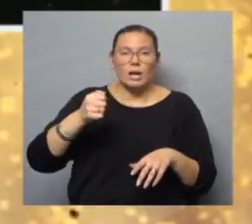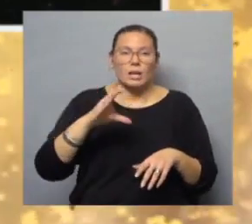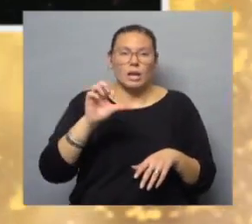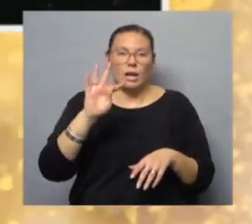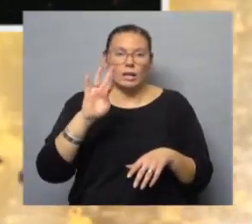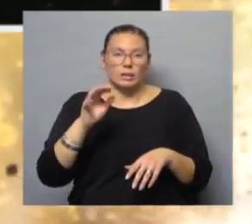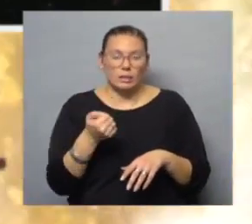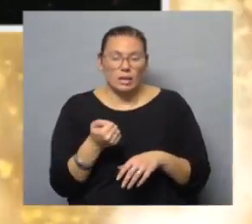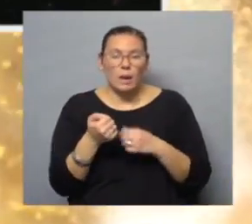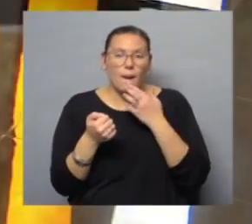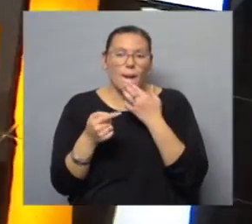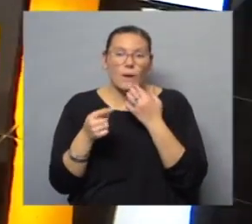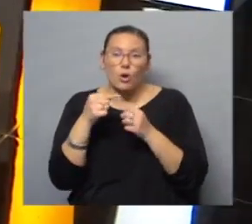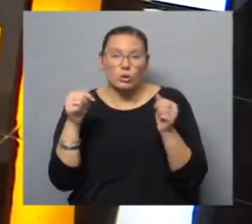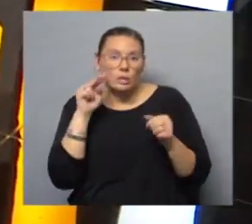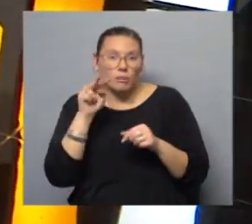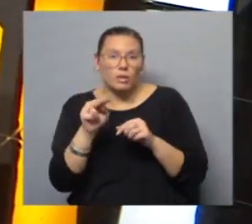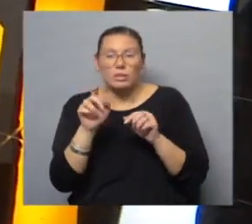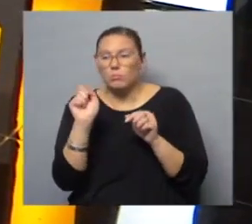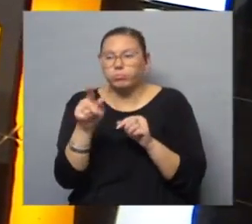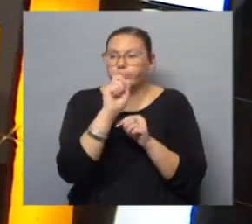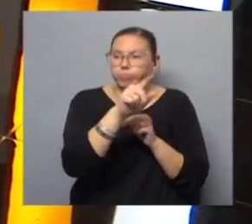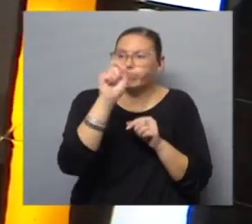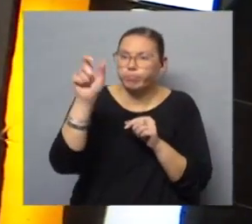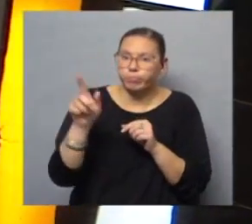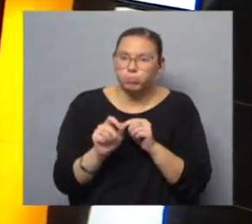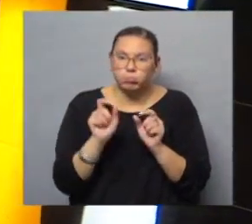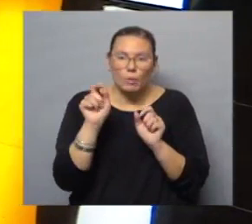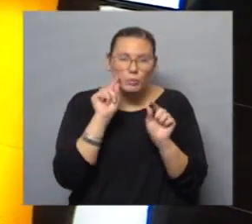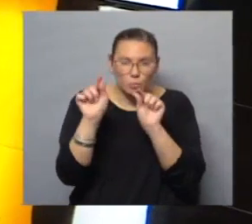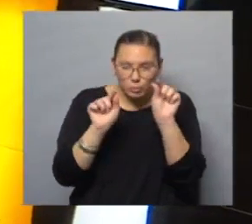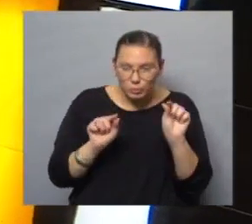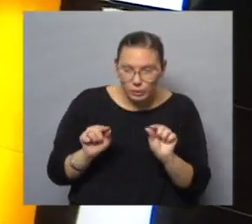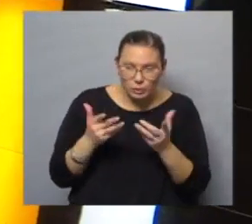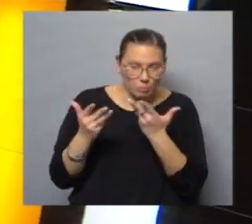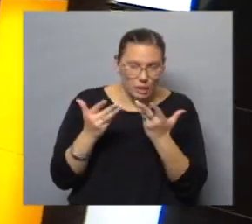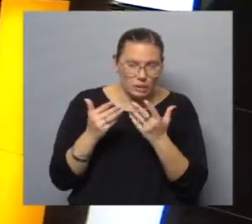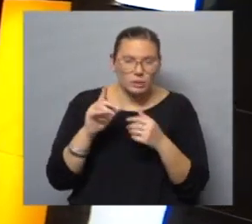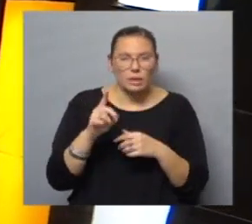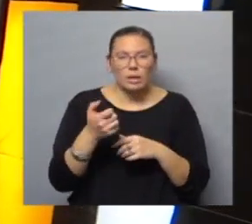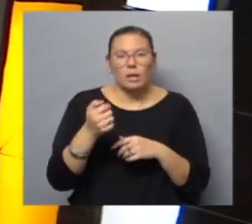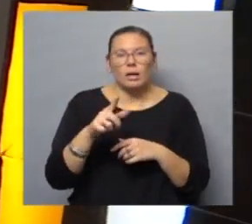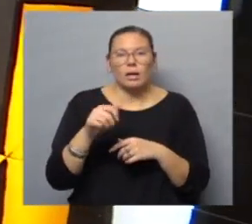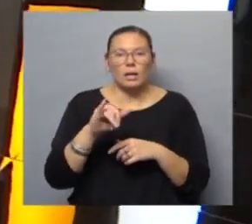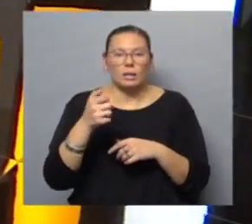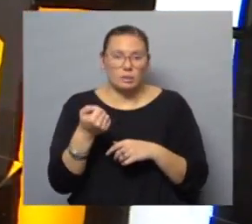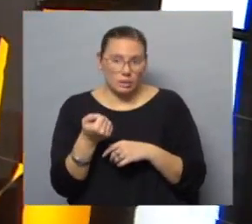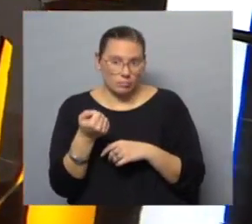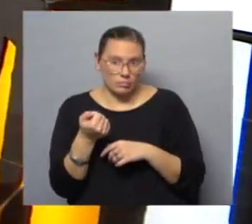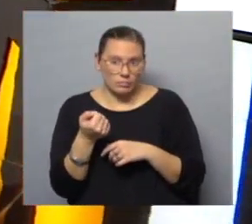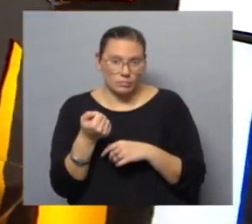cada cosita que se ve ahí es una galaxia, digamos. Cada como parte de luz que uno ve ahí son